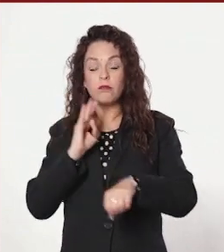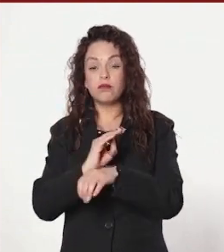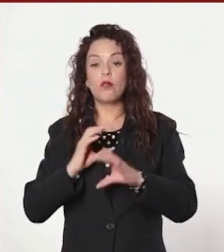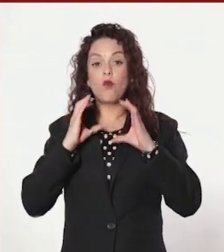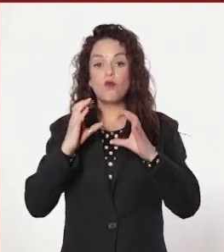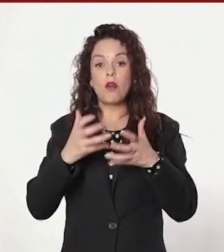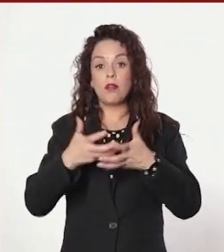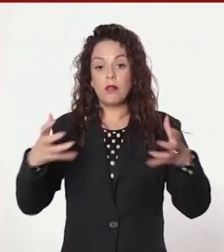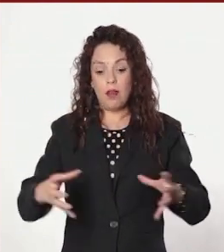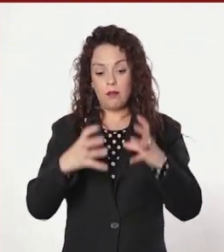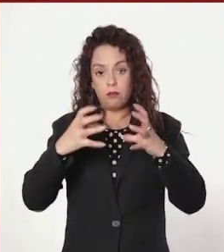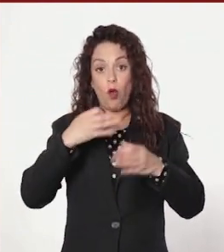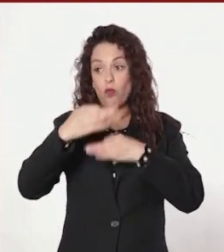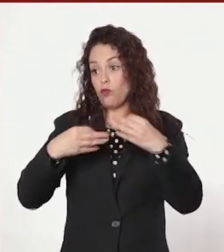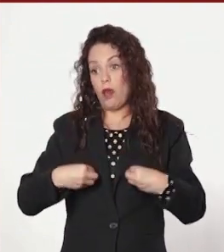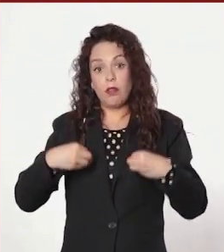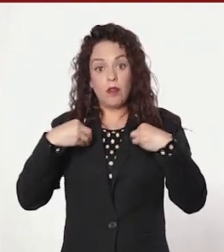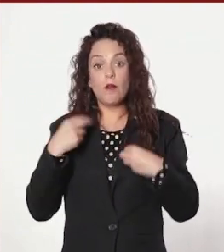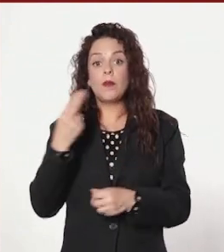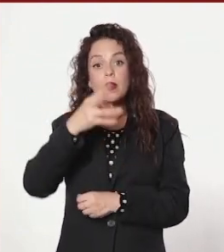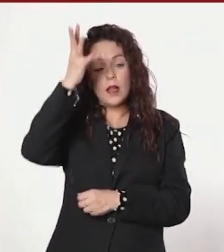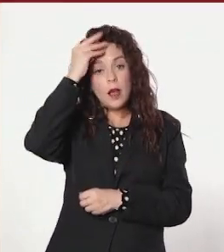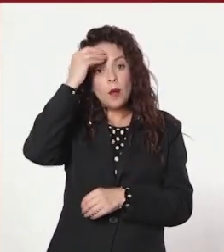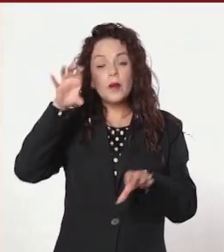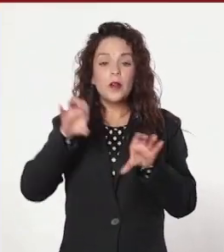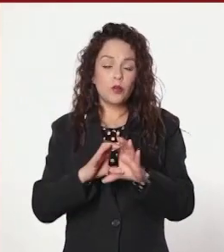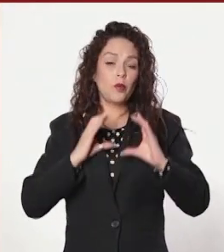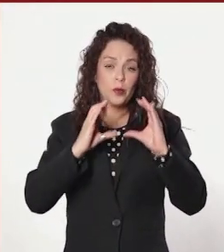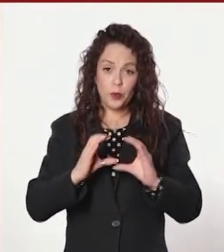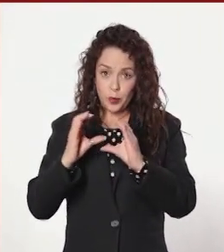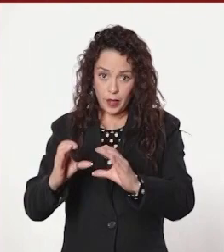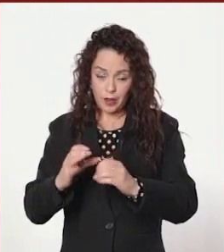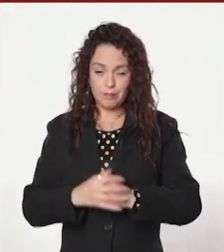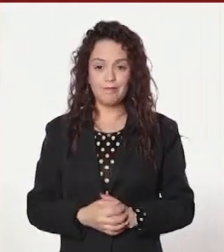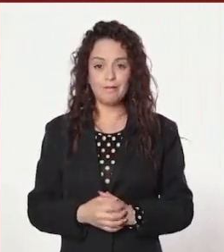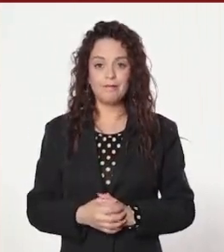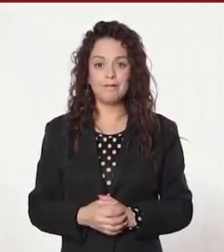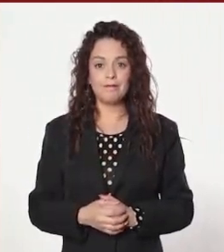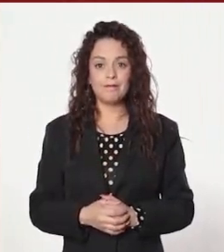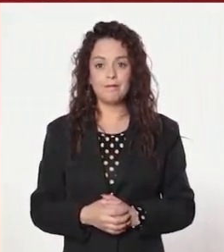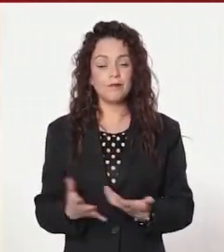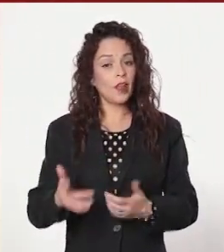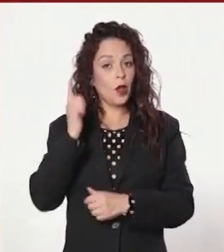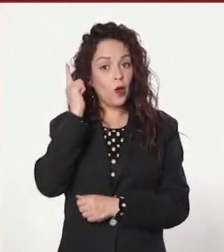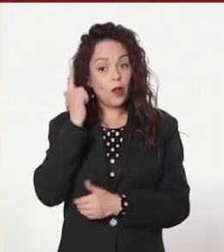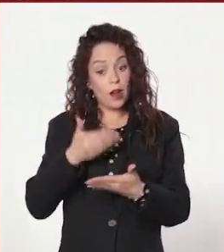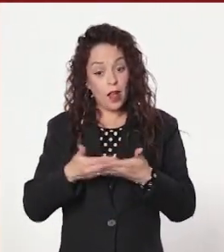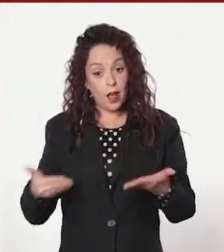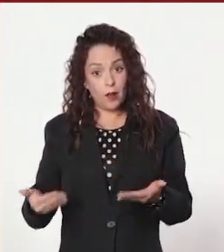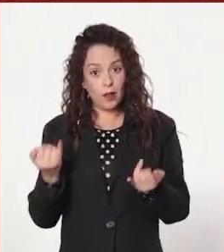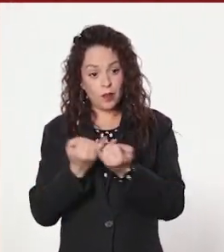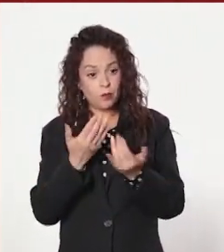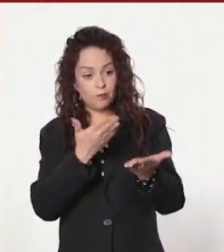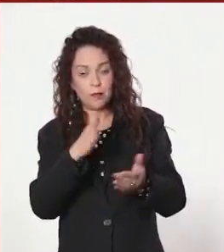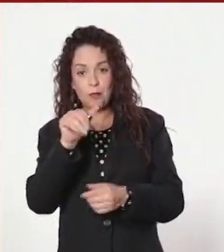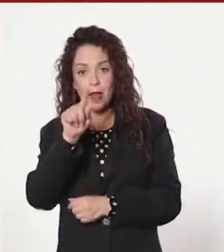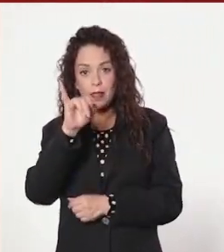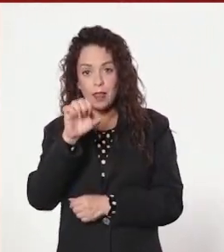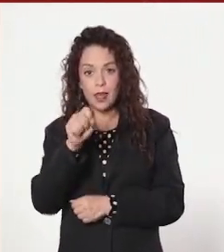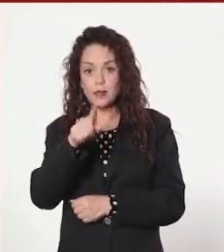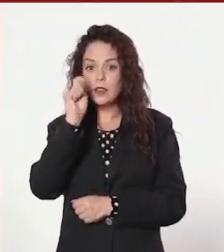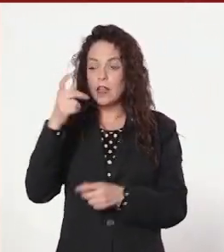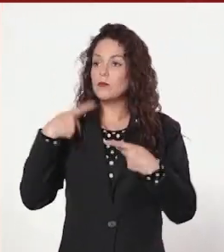vivimos todos y tenemos que aprender a coexistir y a cuidarlo. Espero que a partir de hoy, como tú, Matías, muchos de